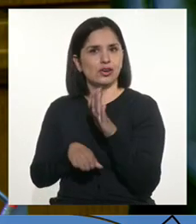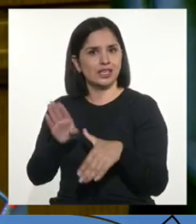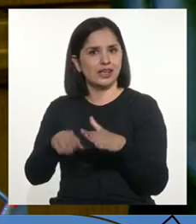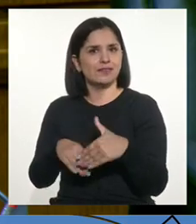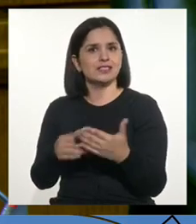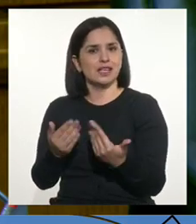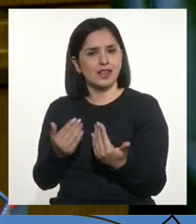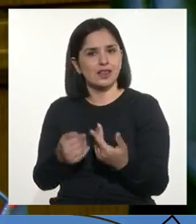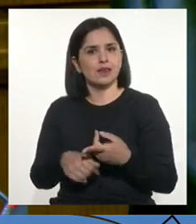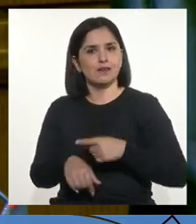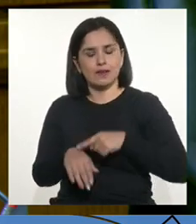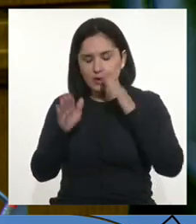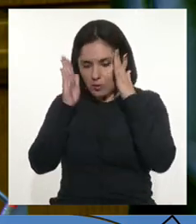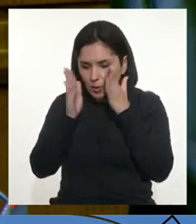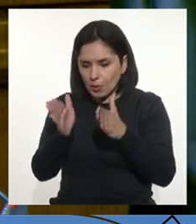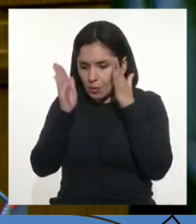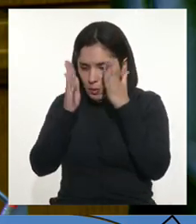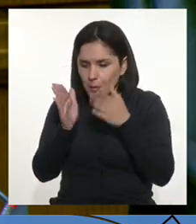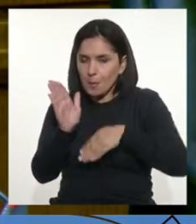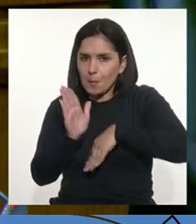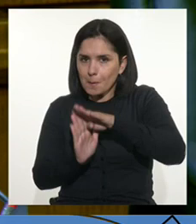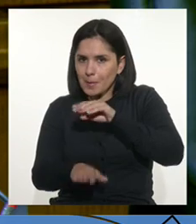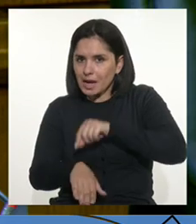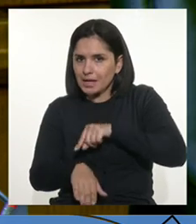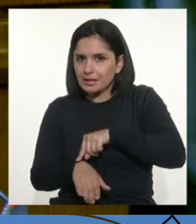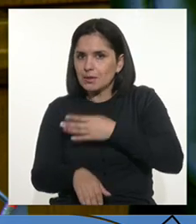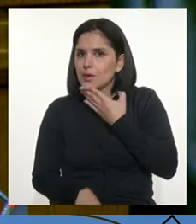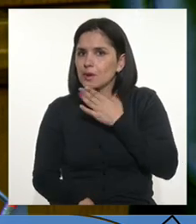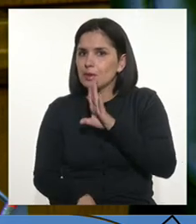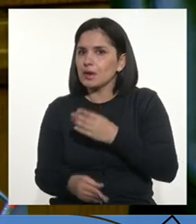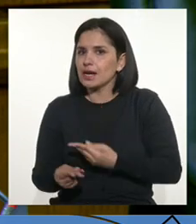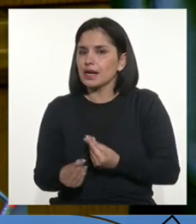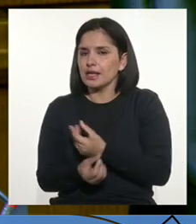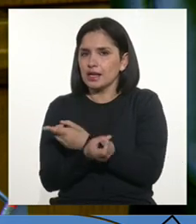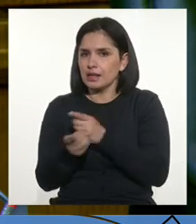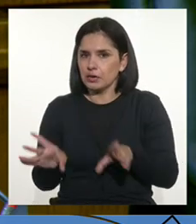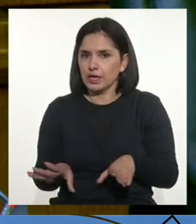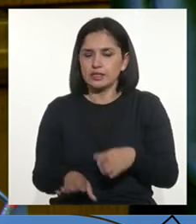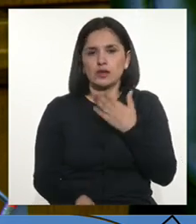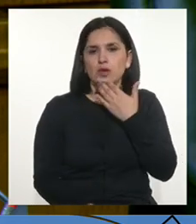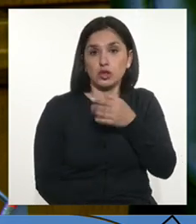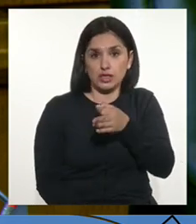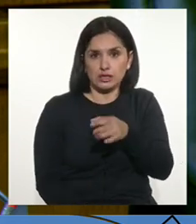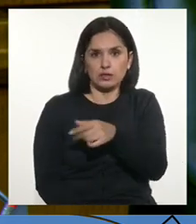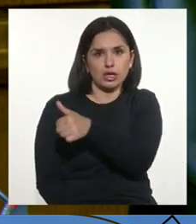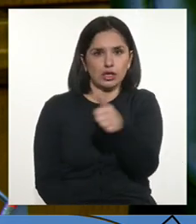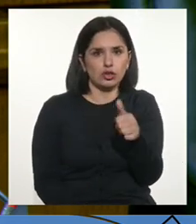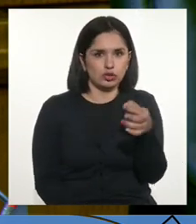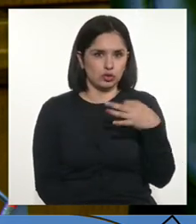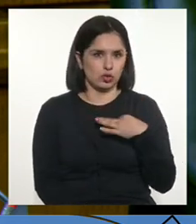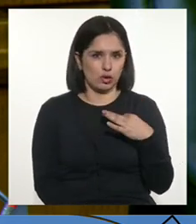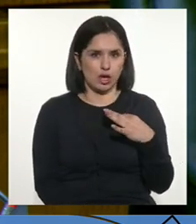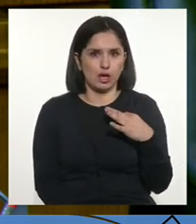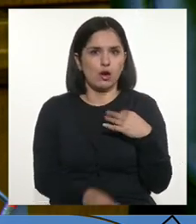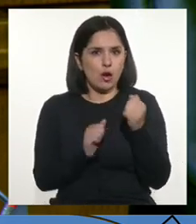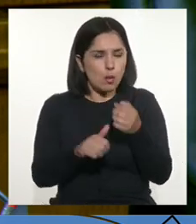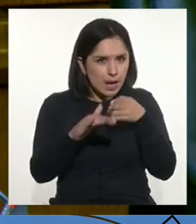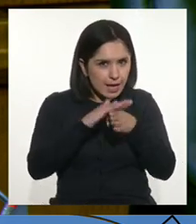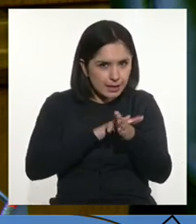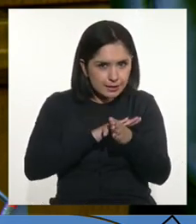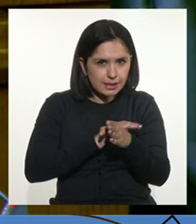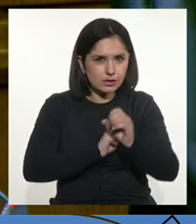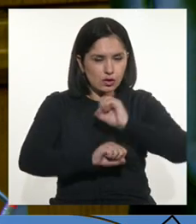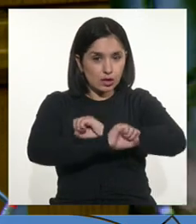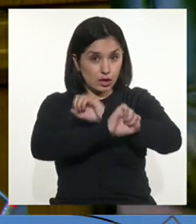tenemos que gastar un poco de tiempo para mejorar la calidad de la democracia o sea cuando estamos hablando de que los ciudadanos tengan un acceso más